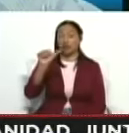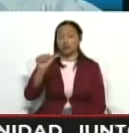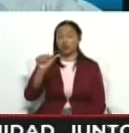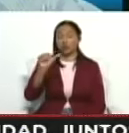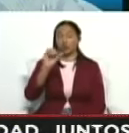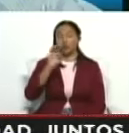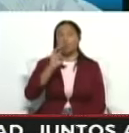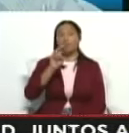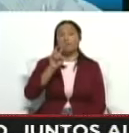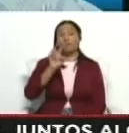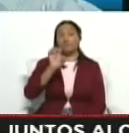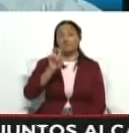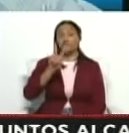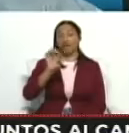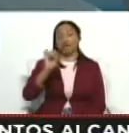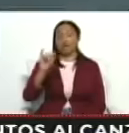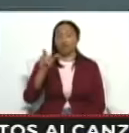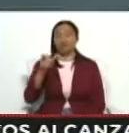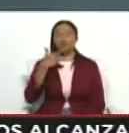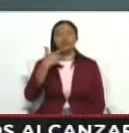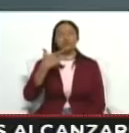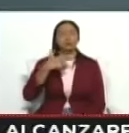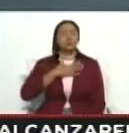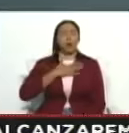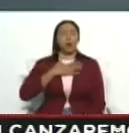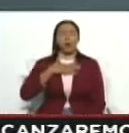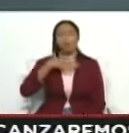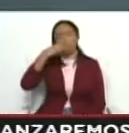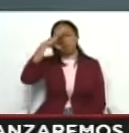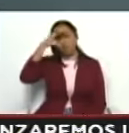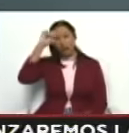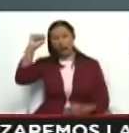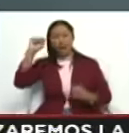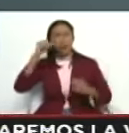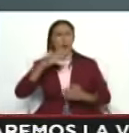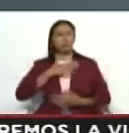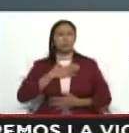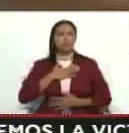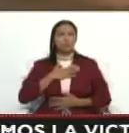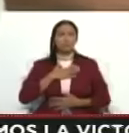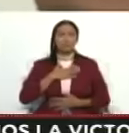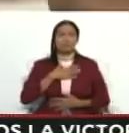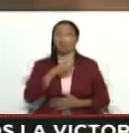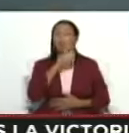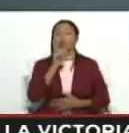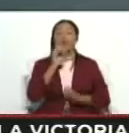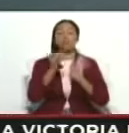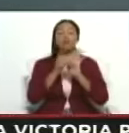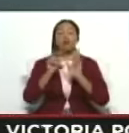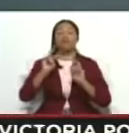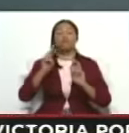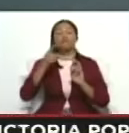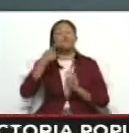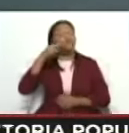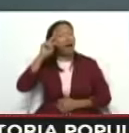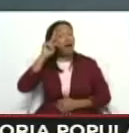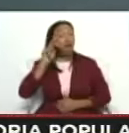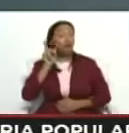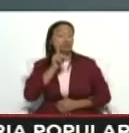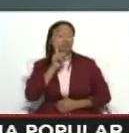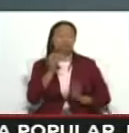Se la creía que era embajador. Y vean los nombres que se pone. Este se pone el nombre Silver. De